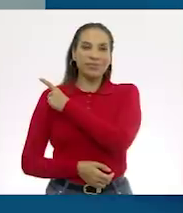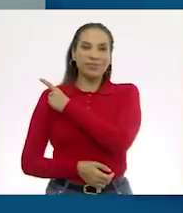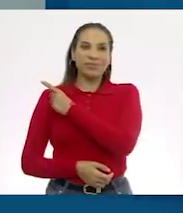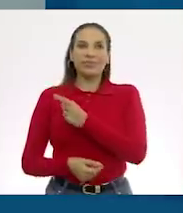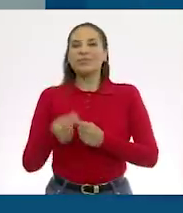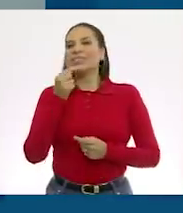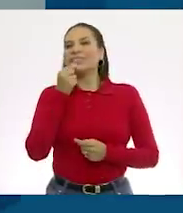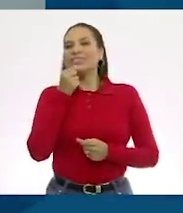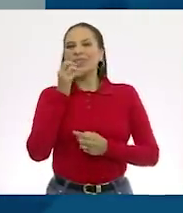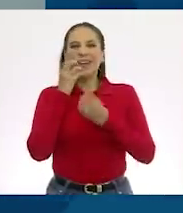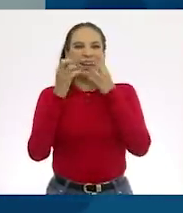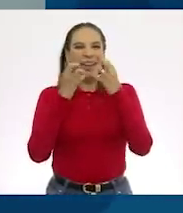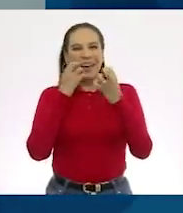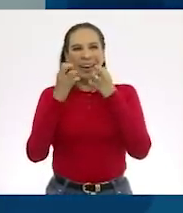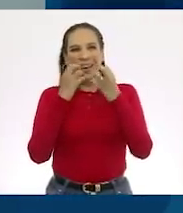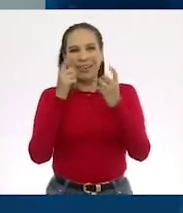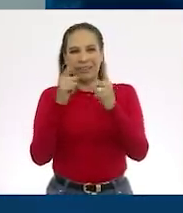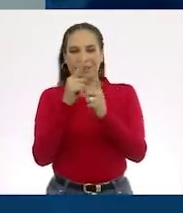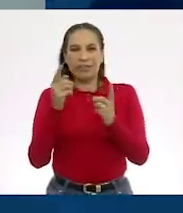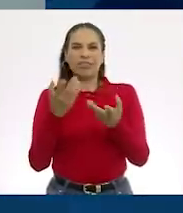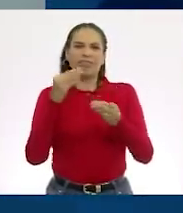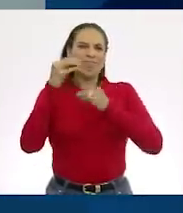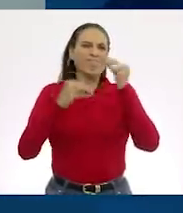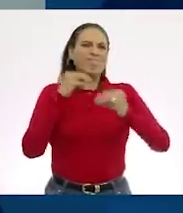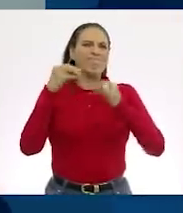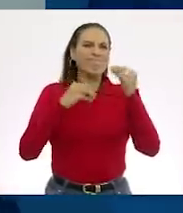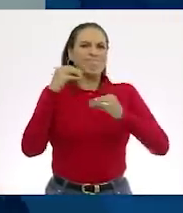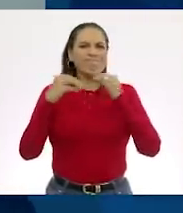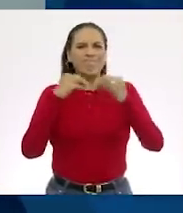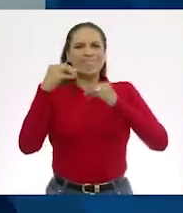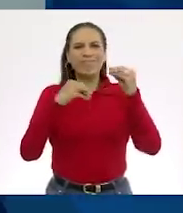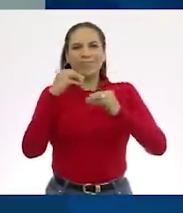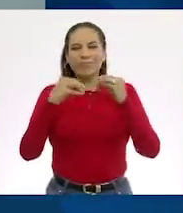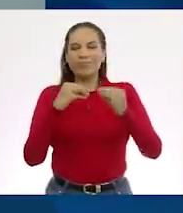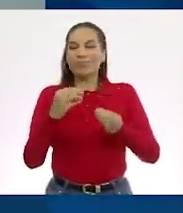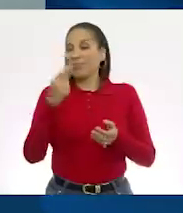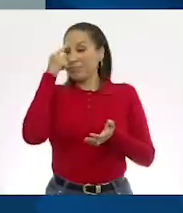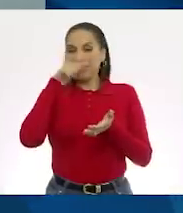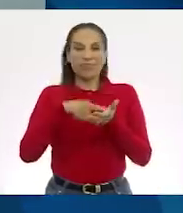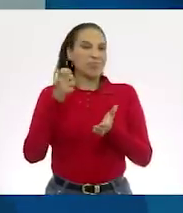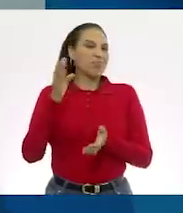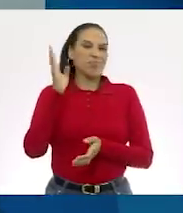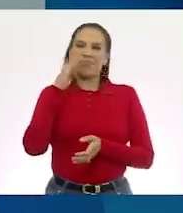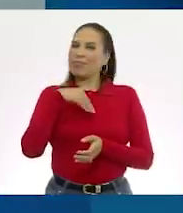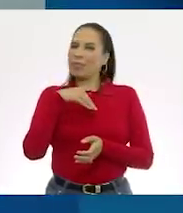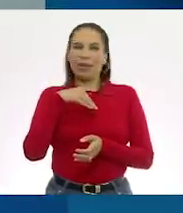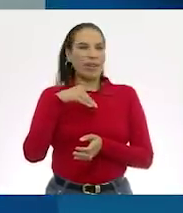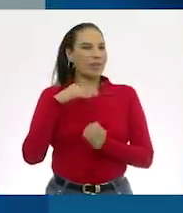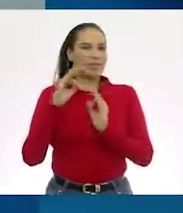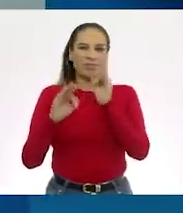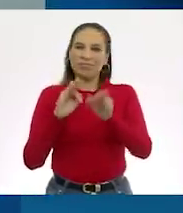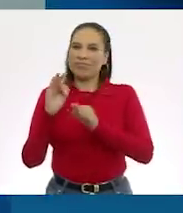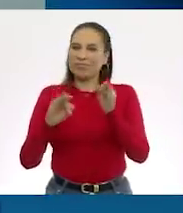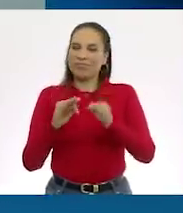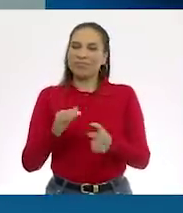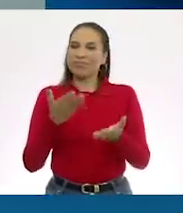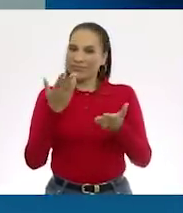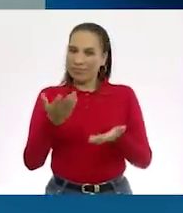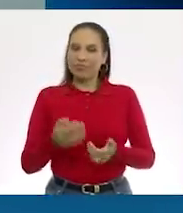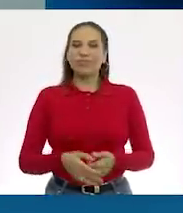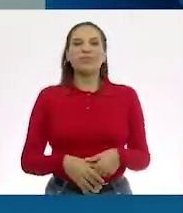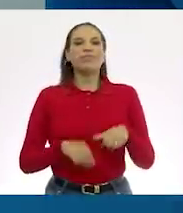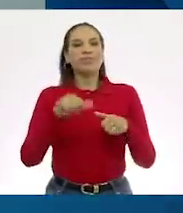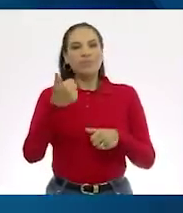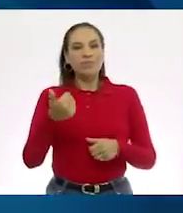Son niños gritándose. Así es una discusión. Yo creo que es maltrato. Es un maltrato, excelente. Vamos